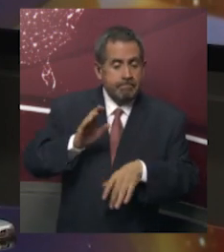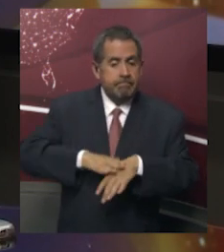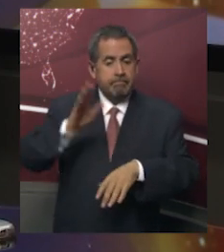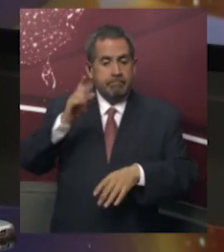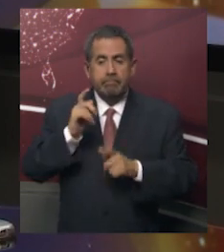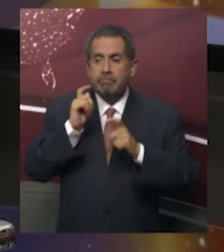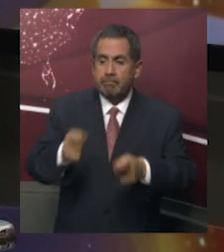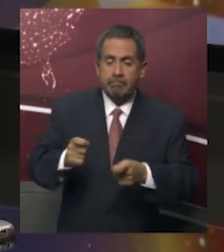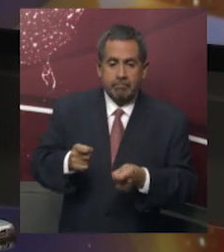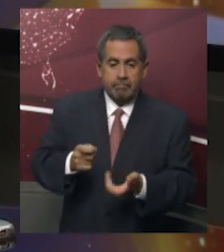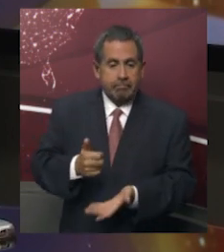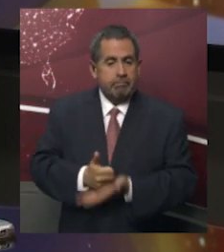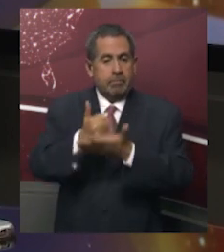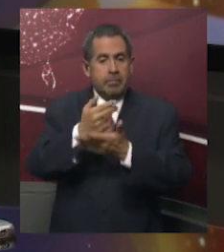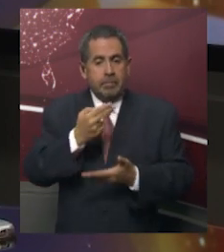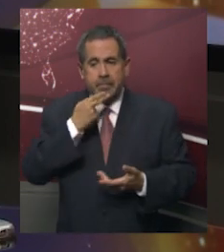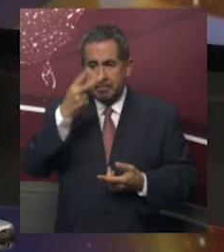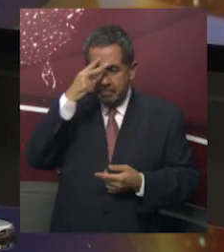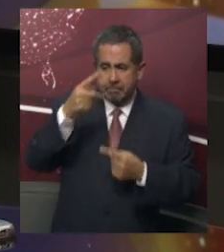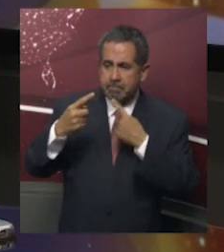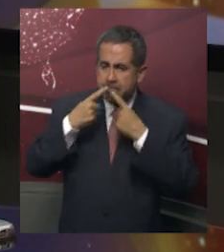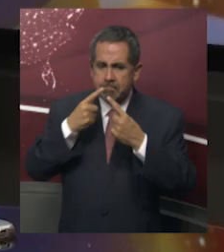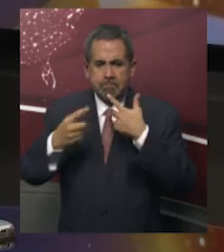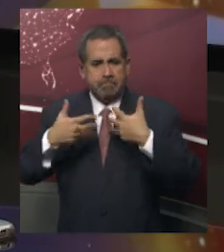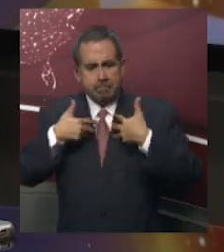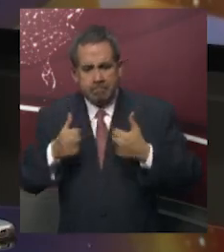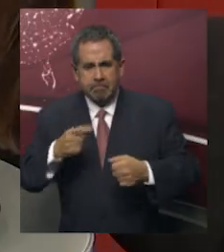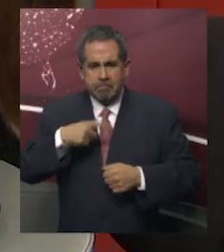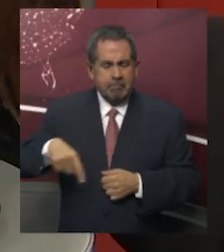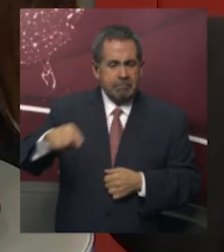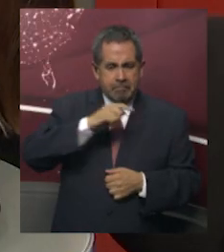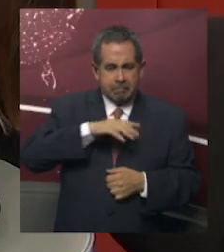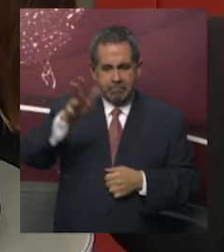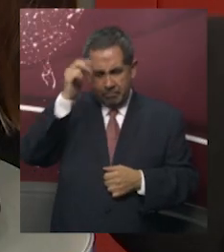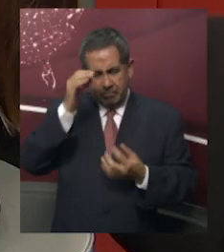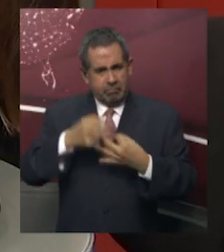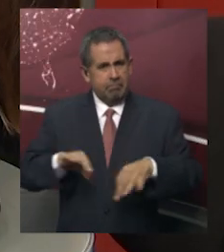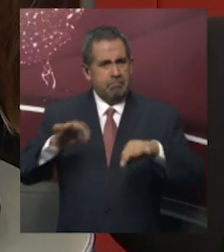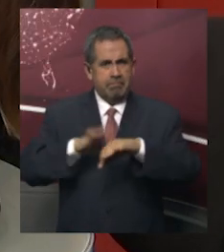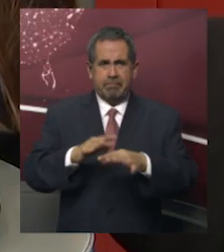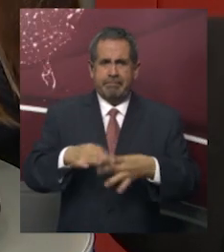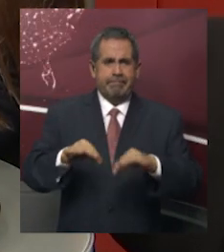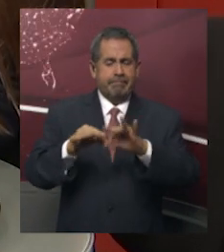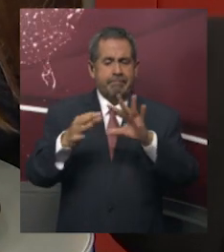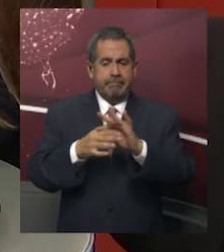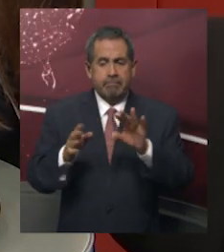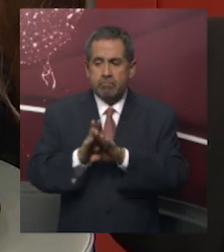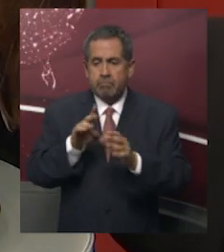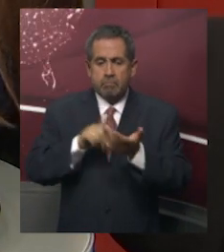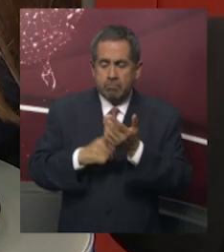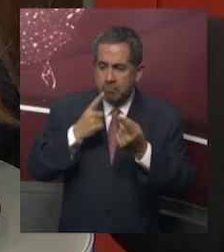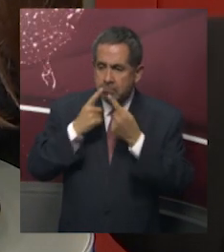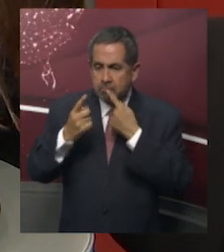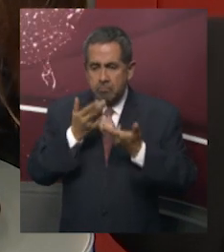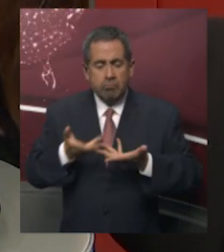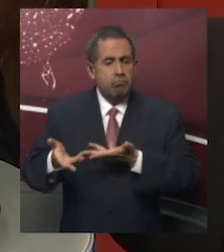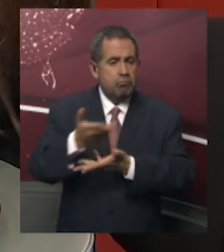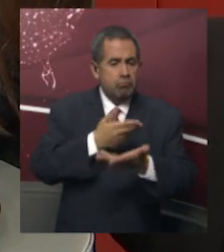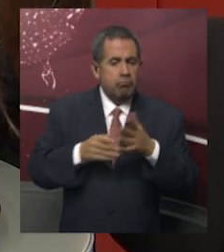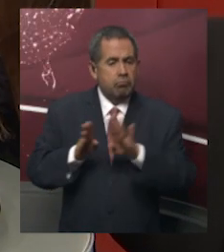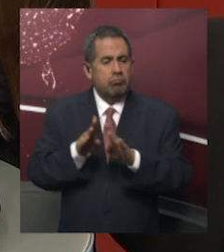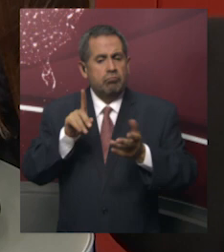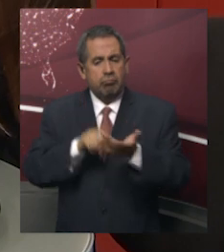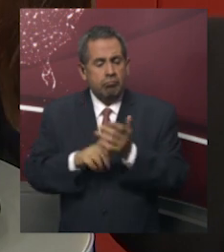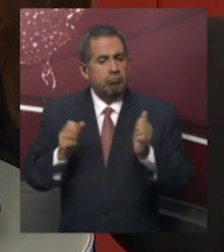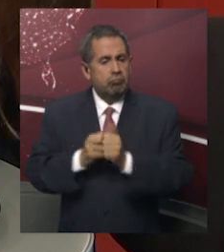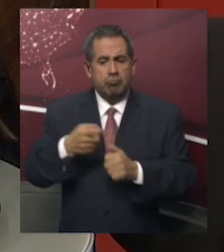brinda a México una plataforma de diálogo, de entendimiento, de acuerdo mucho más amplia que lo que estamos teniendo en algunas ocasiones a